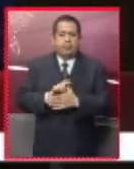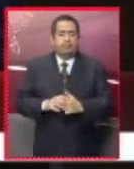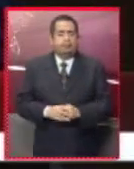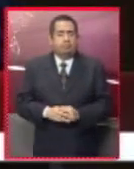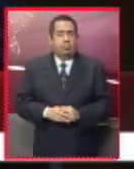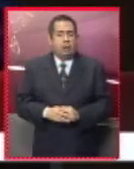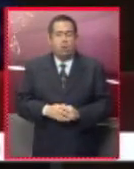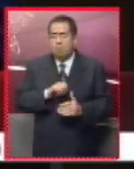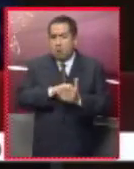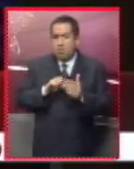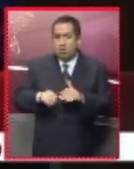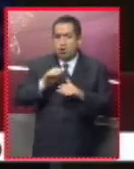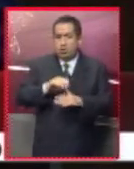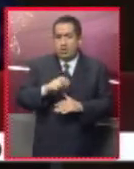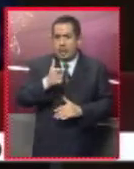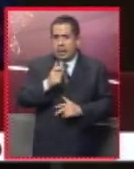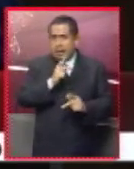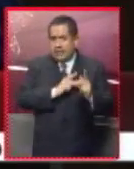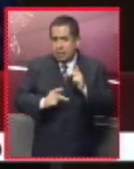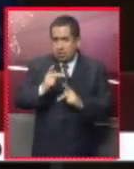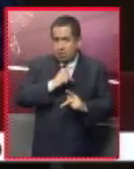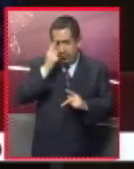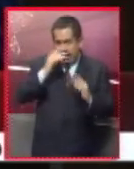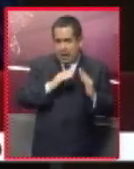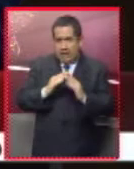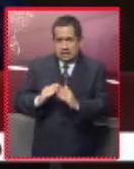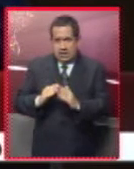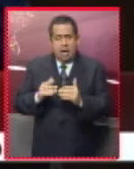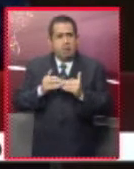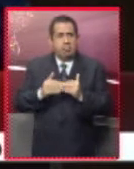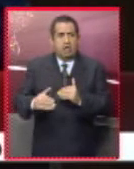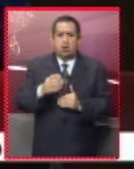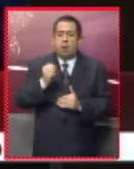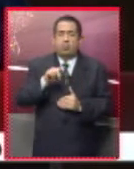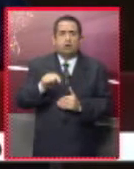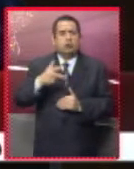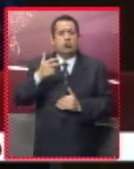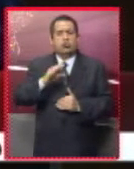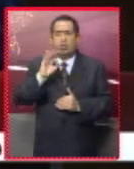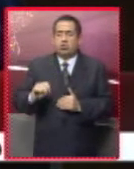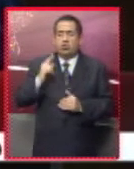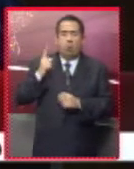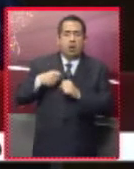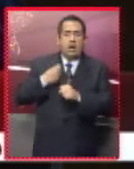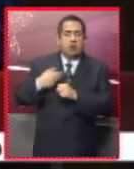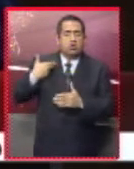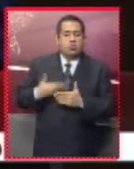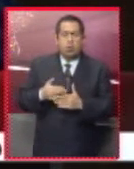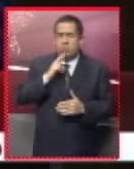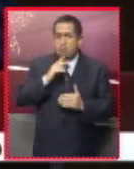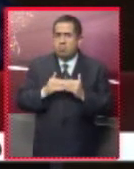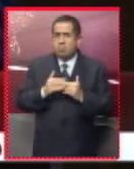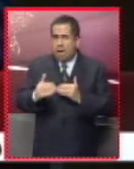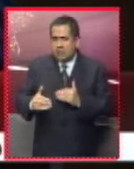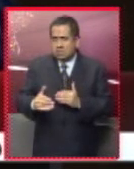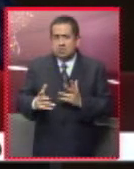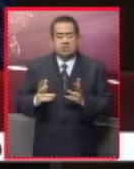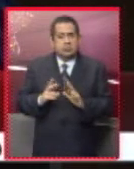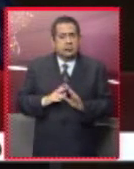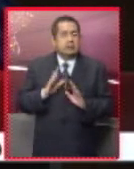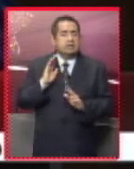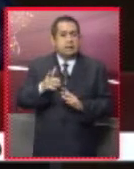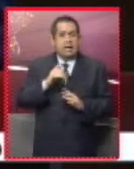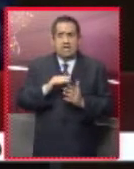crédito, por ejemplo, a la vivienda se incrementó en 9.8% en el último año. Han bajado en